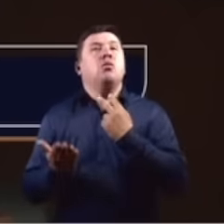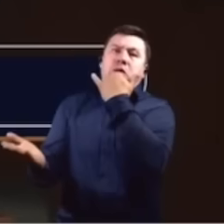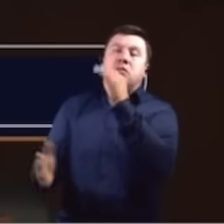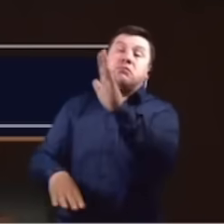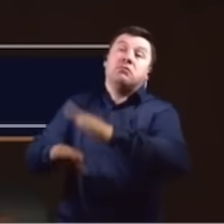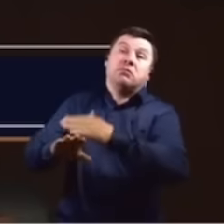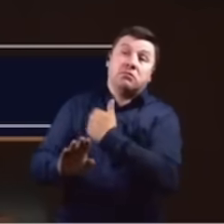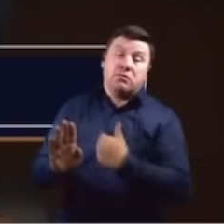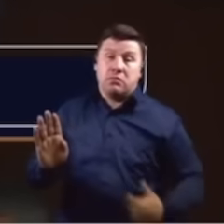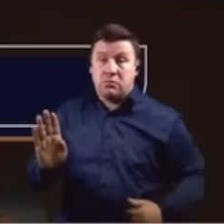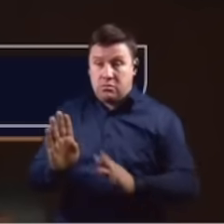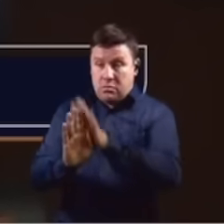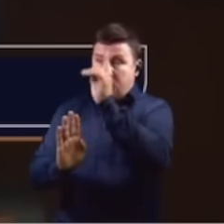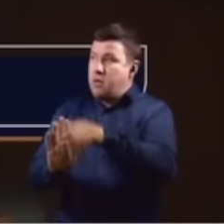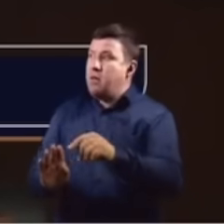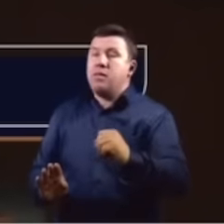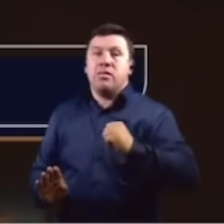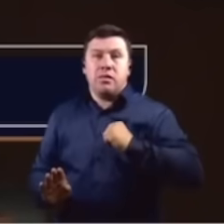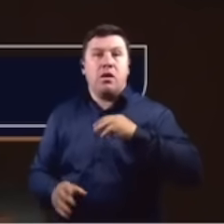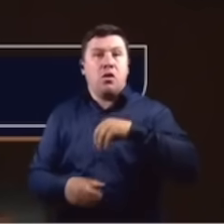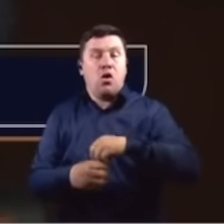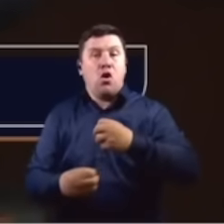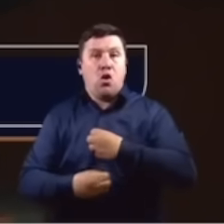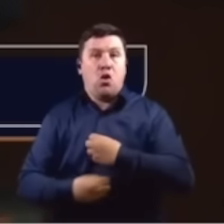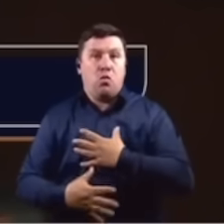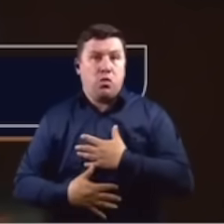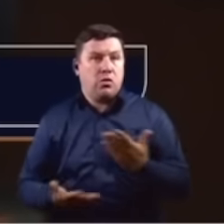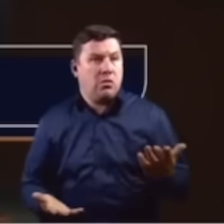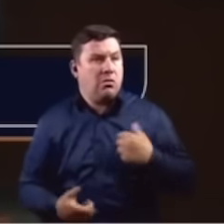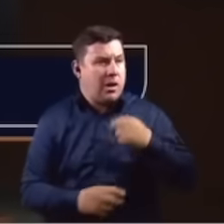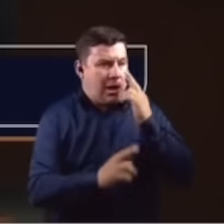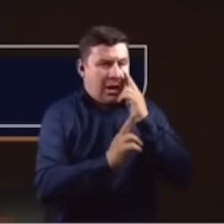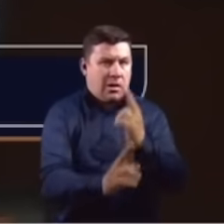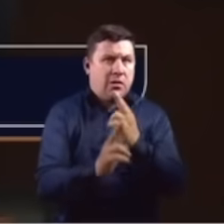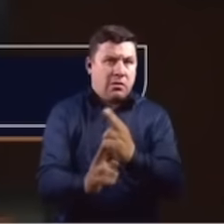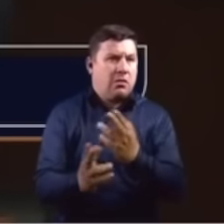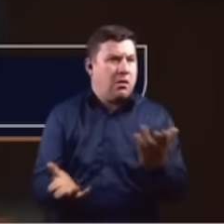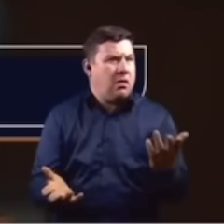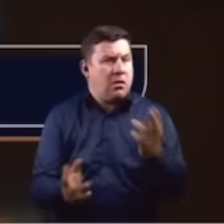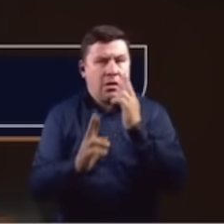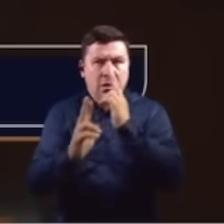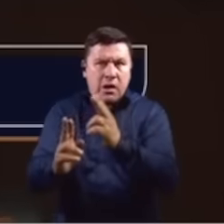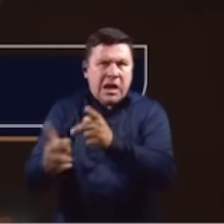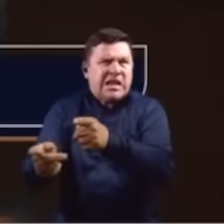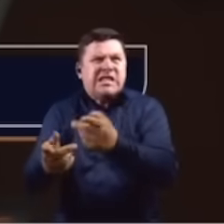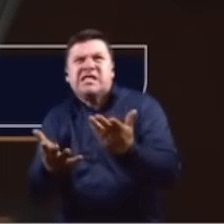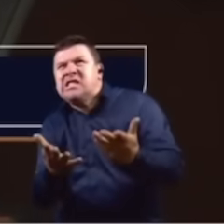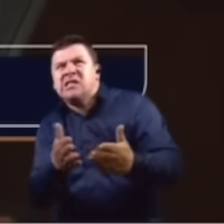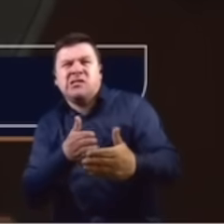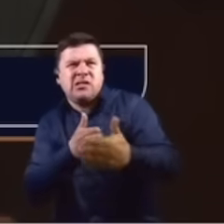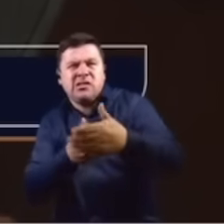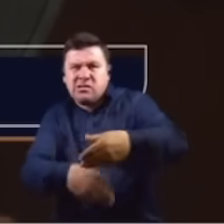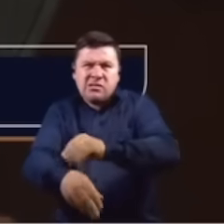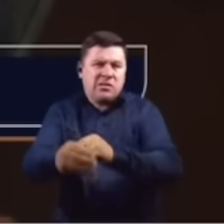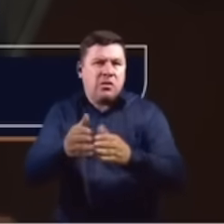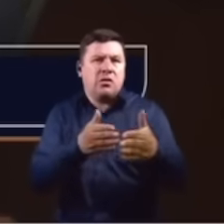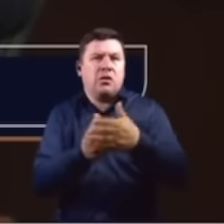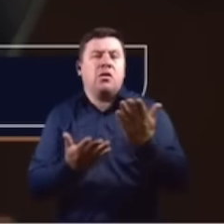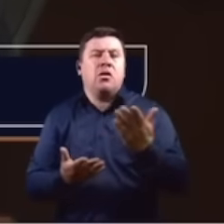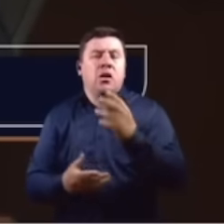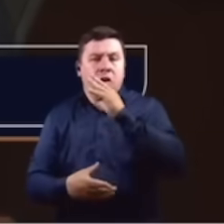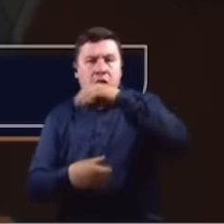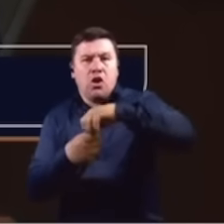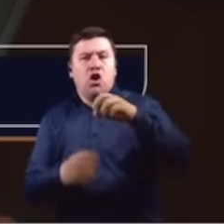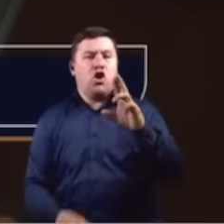justicia. Tengo que aprovechar esta oportunidad para hacerle un reconocimiento a quienes han luchado en contra de este flagelo. Por ejemplo, la